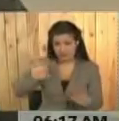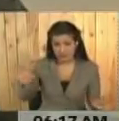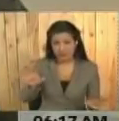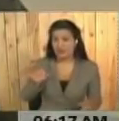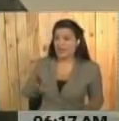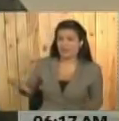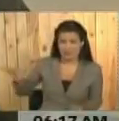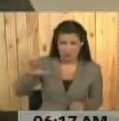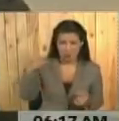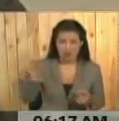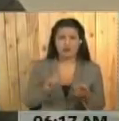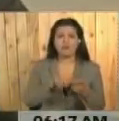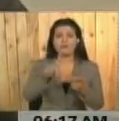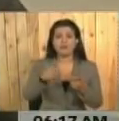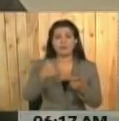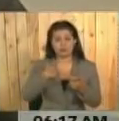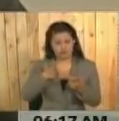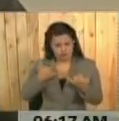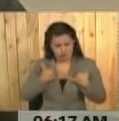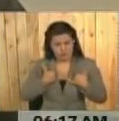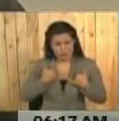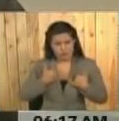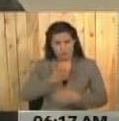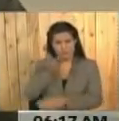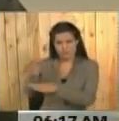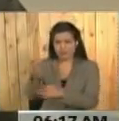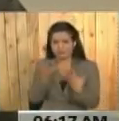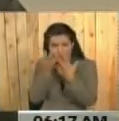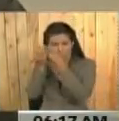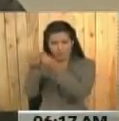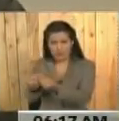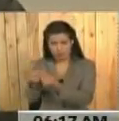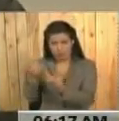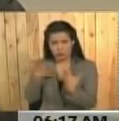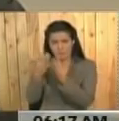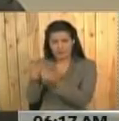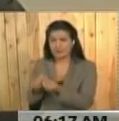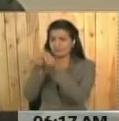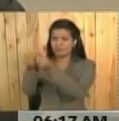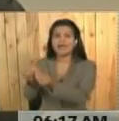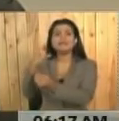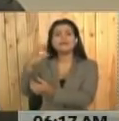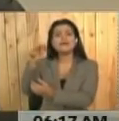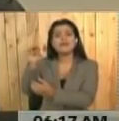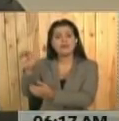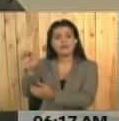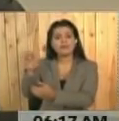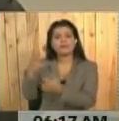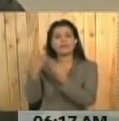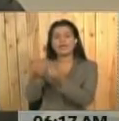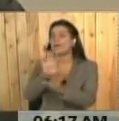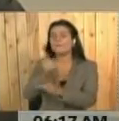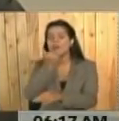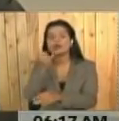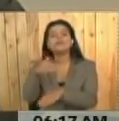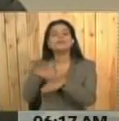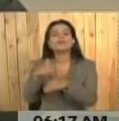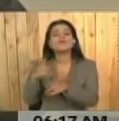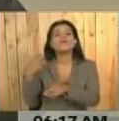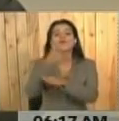eh fuimos y fui al Estado a varios estados fuimos a entregar al cne la al Perdón al al a la fiscalía la